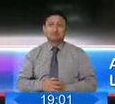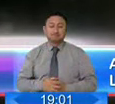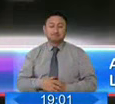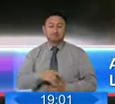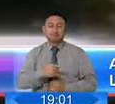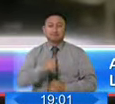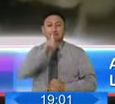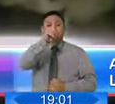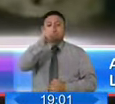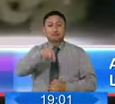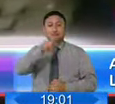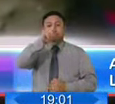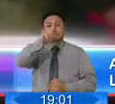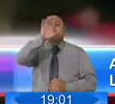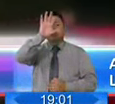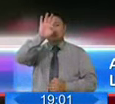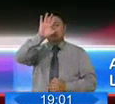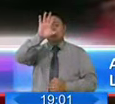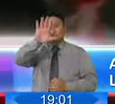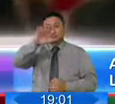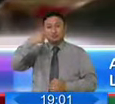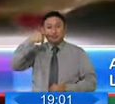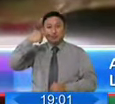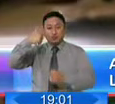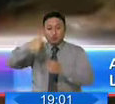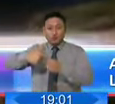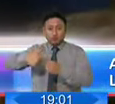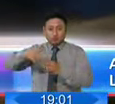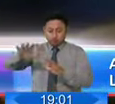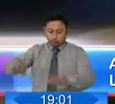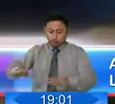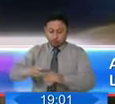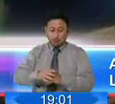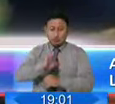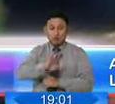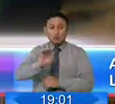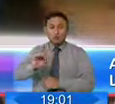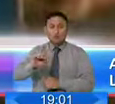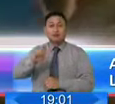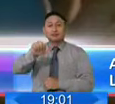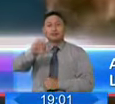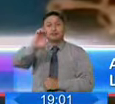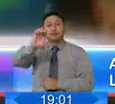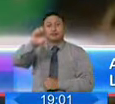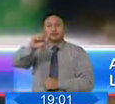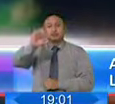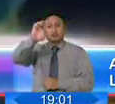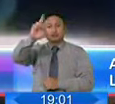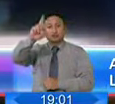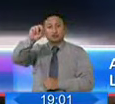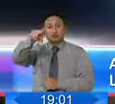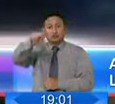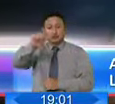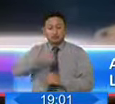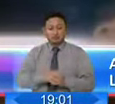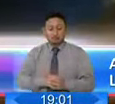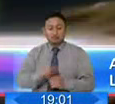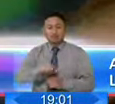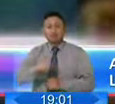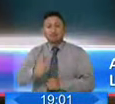hallaron 1.195 galones de gasolina preparada, 40 galones de acetona, 37 galones de ácido